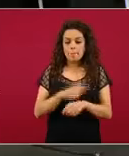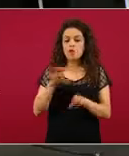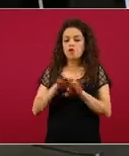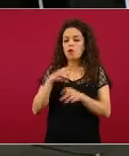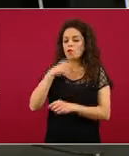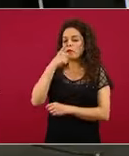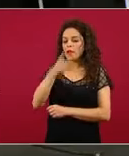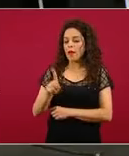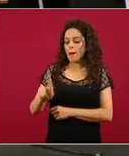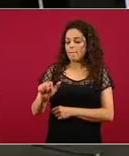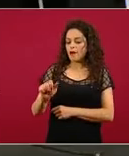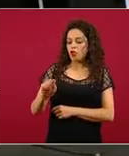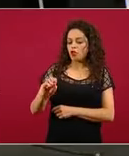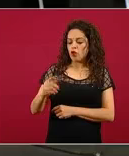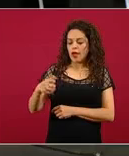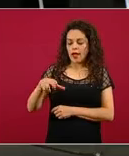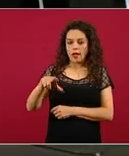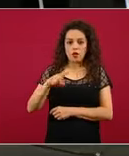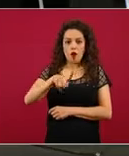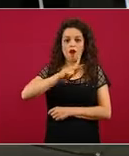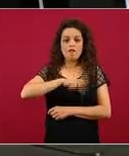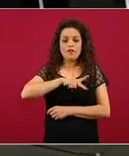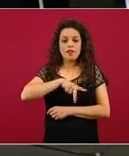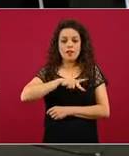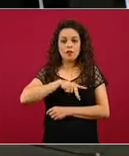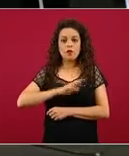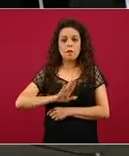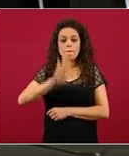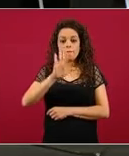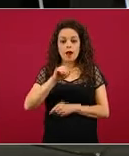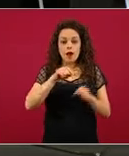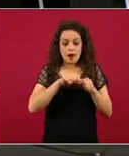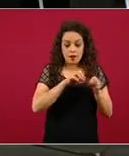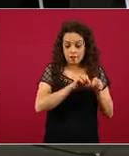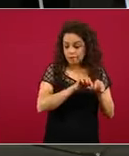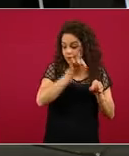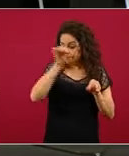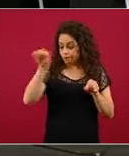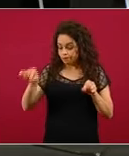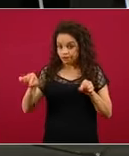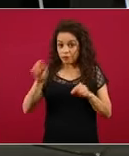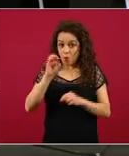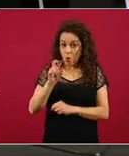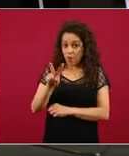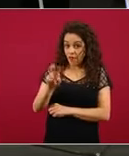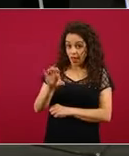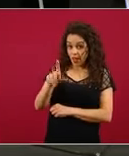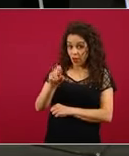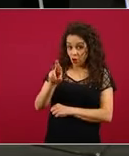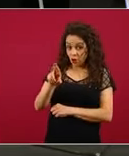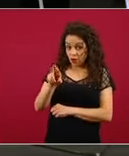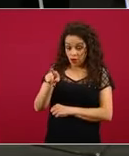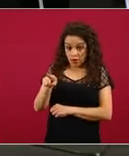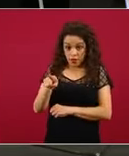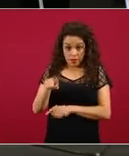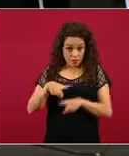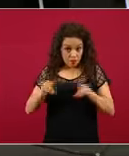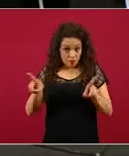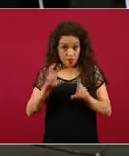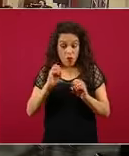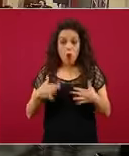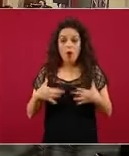o bueno, el virus mensajero o el vector, sí, es el origen, es diferente?